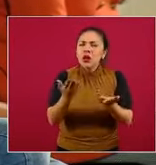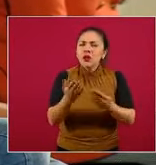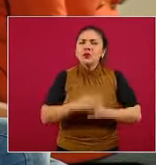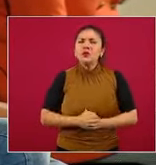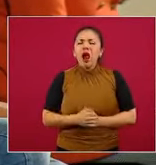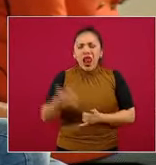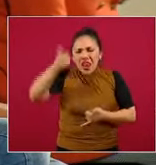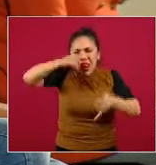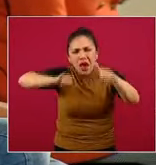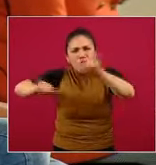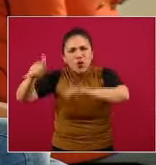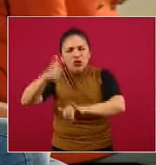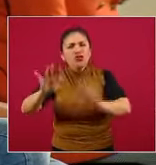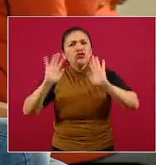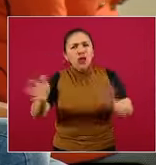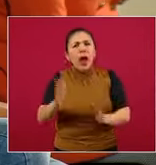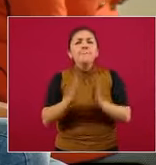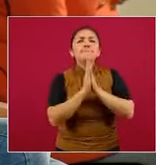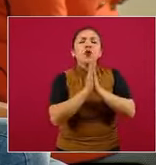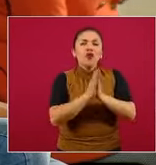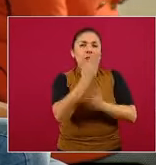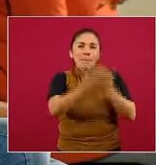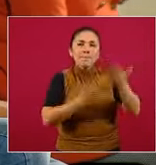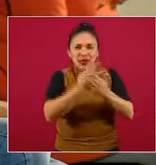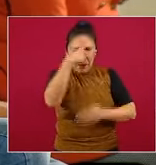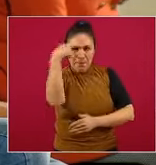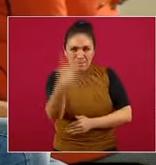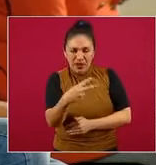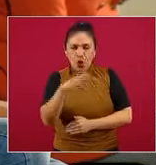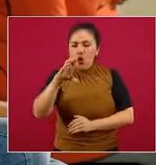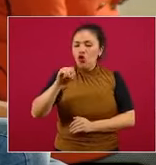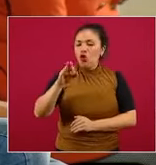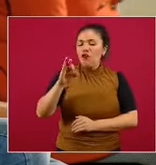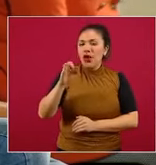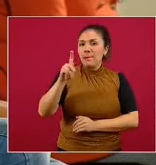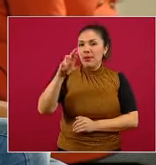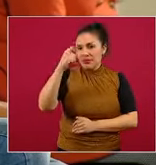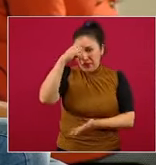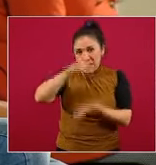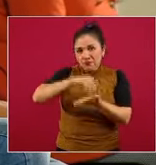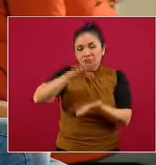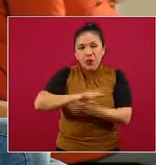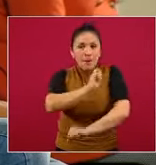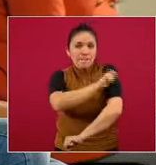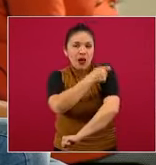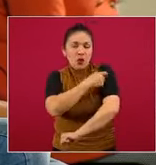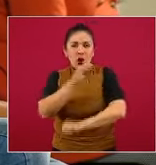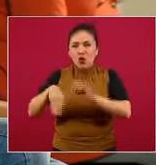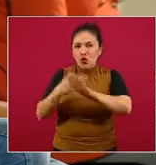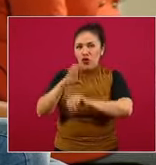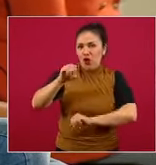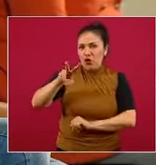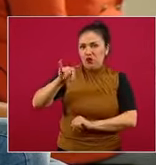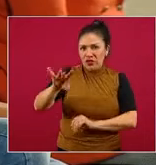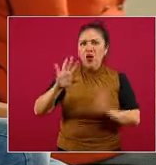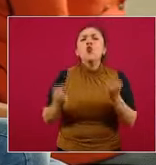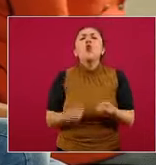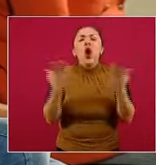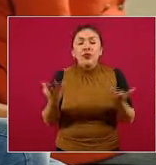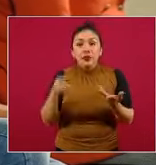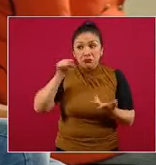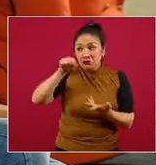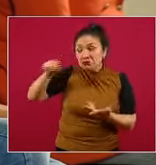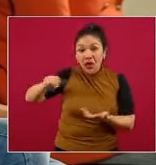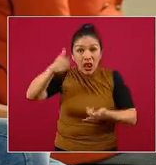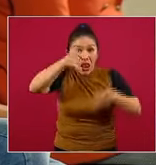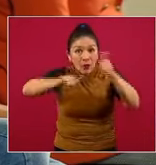¿cuántos laboratorios ya han pedido a México, concretamente a la COFEPRIS, el registro para vacunas contra COVID? Y si los laboratorios